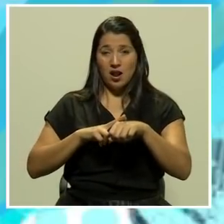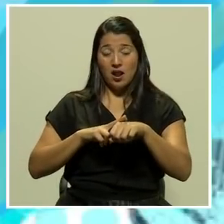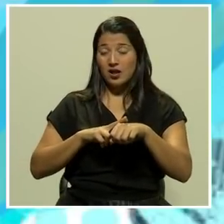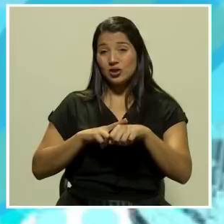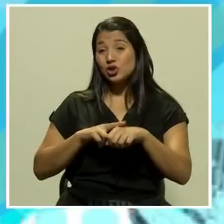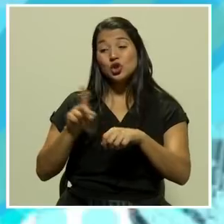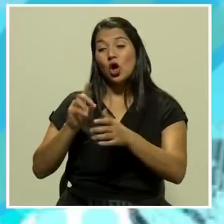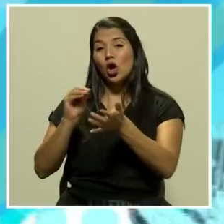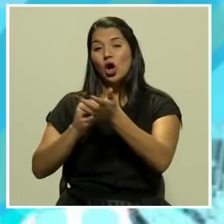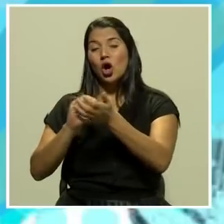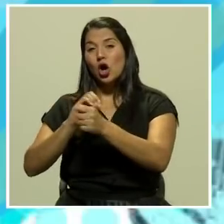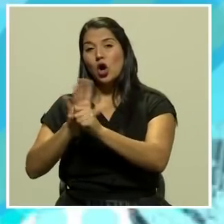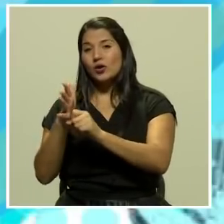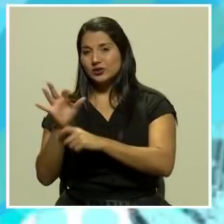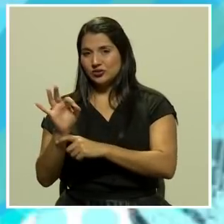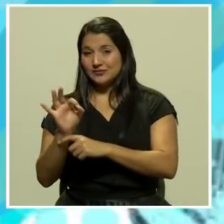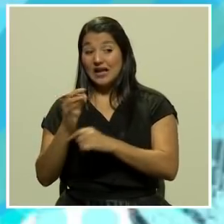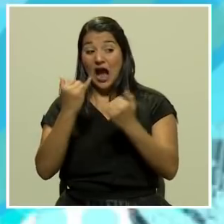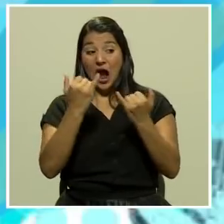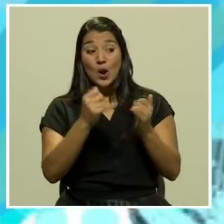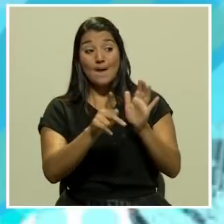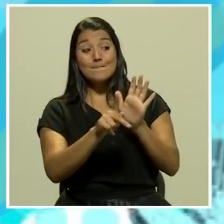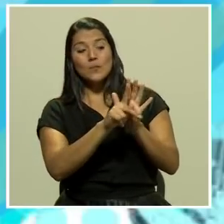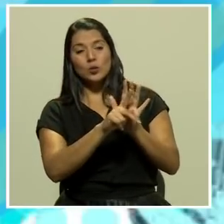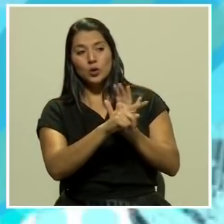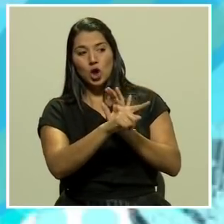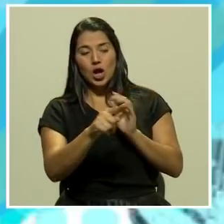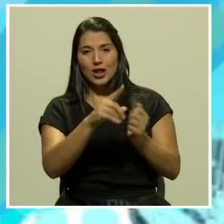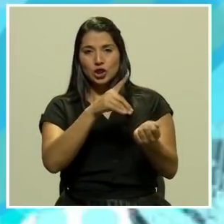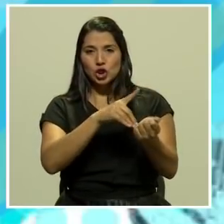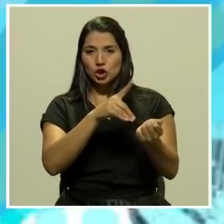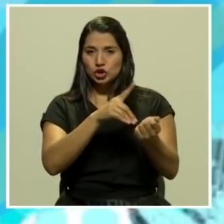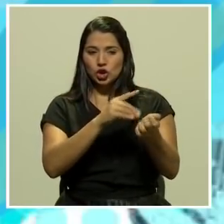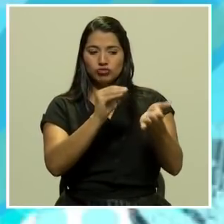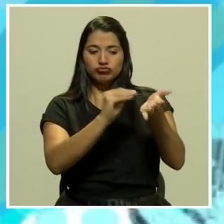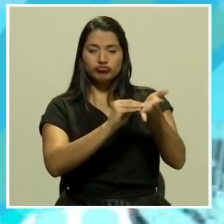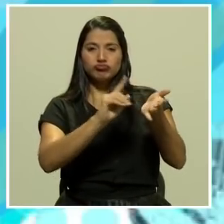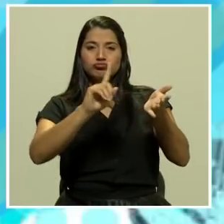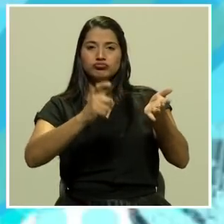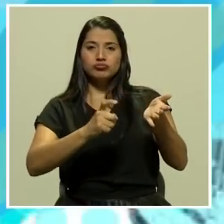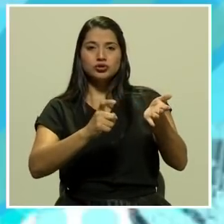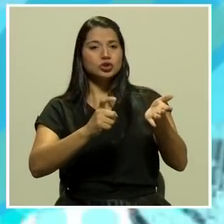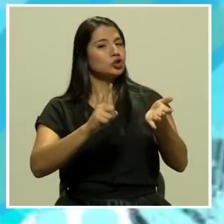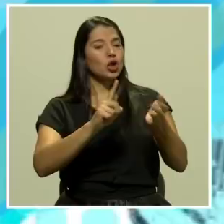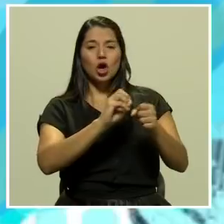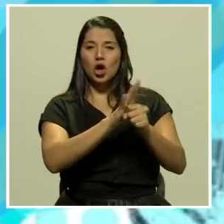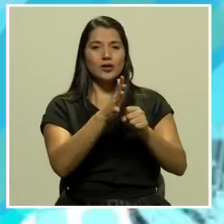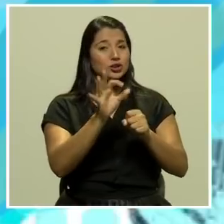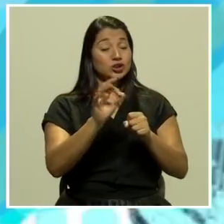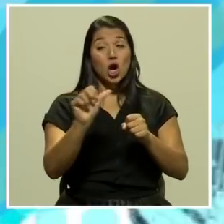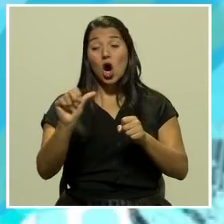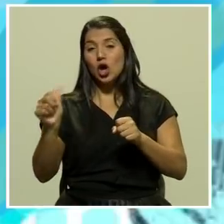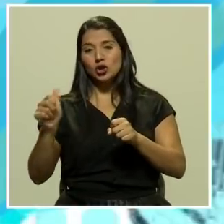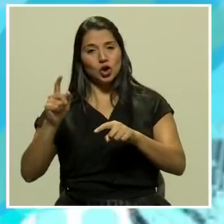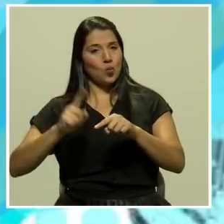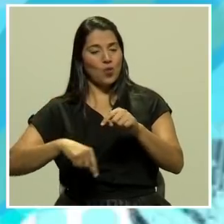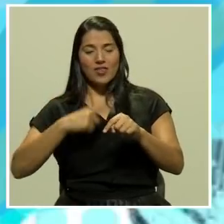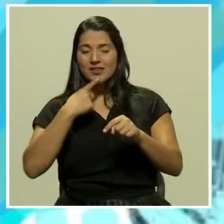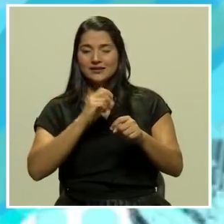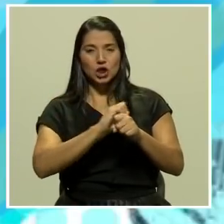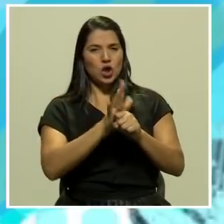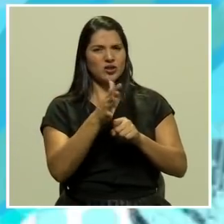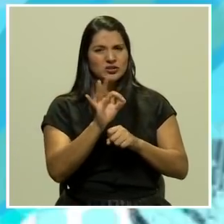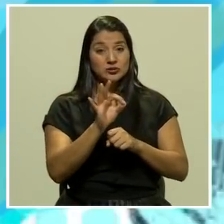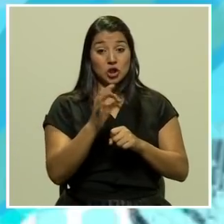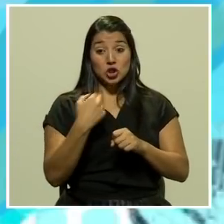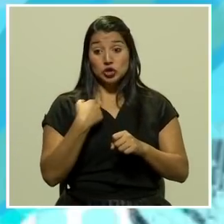COVID-19. Es hasta el día de hoy y no comprendemos por qué se ha tomado esta decisión en Nicaragua.